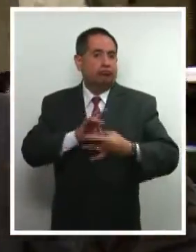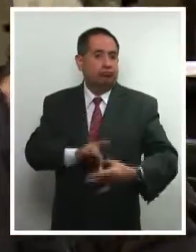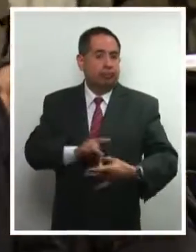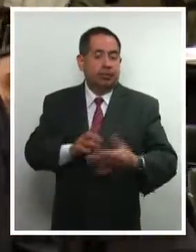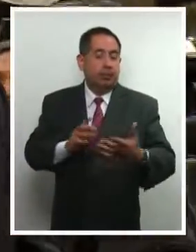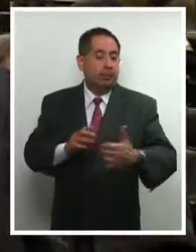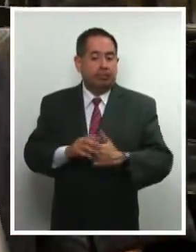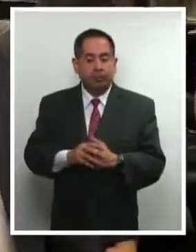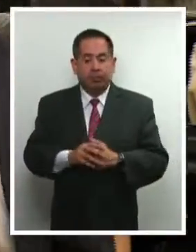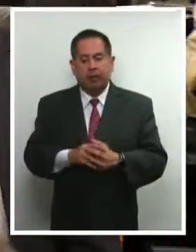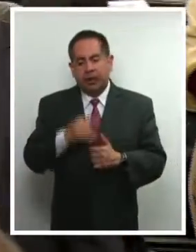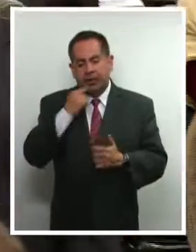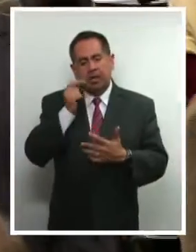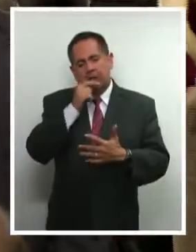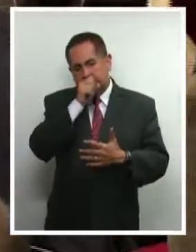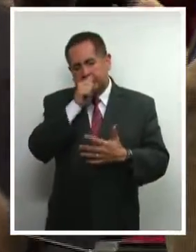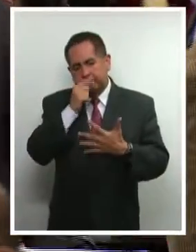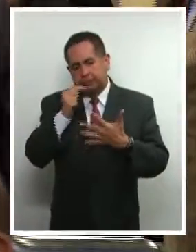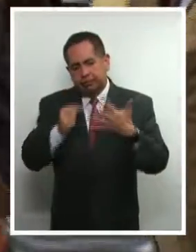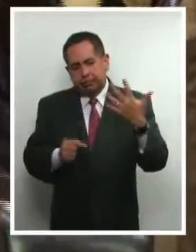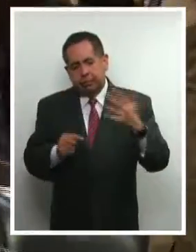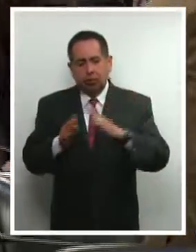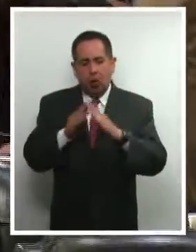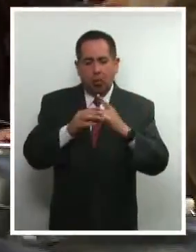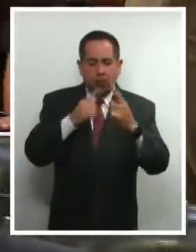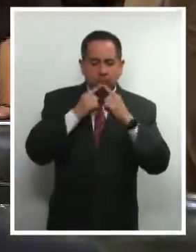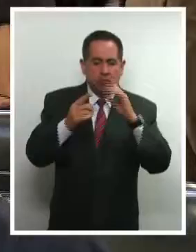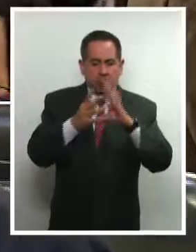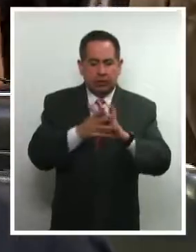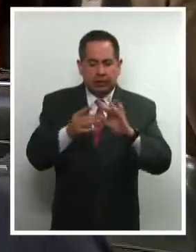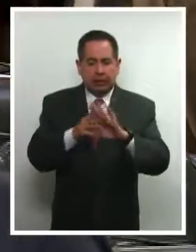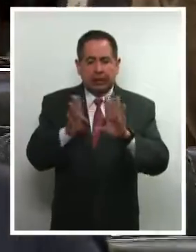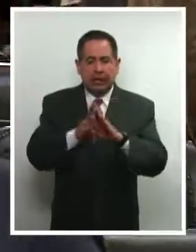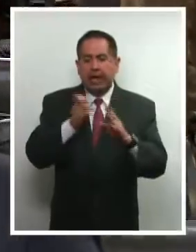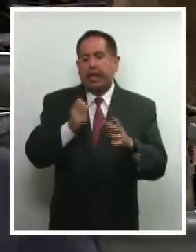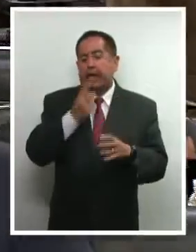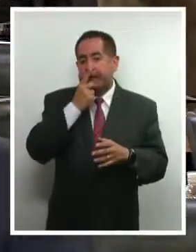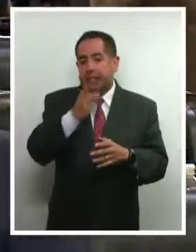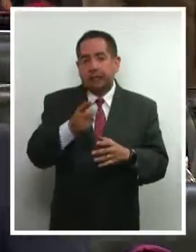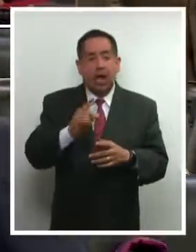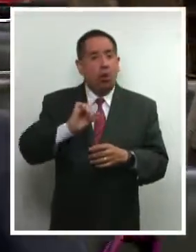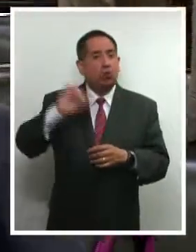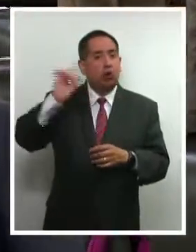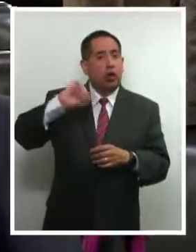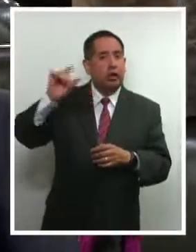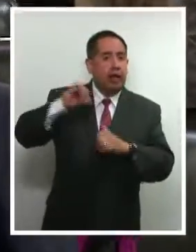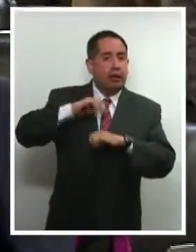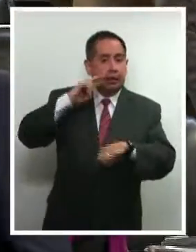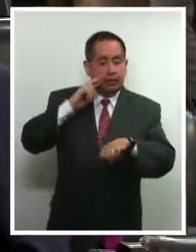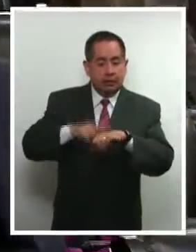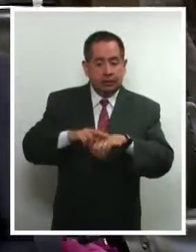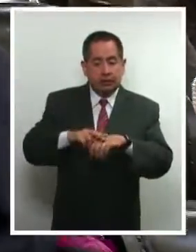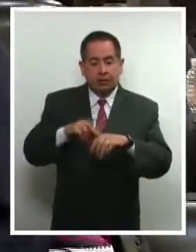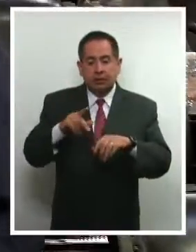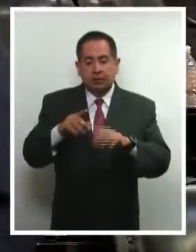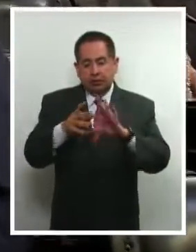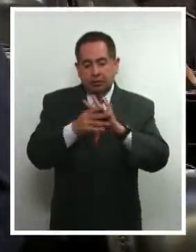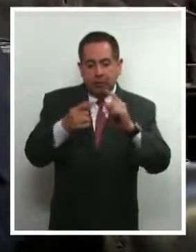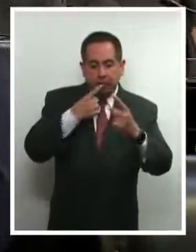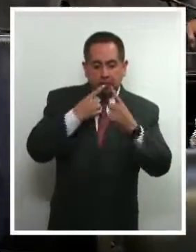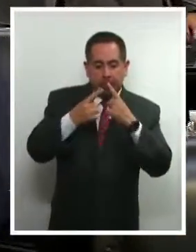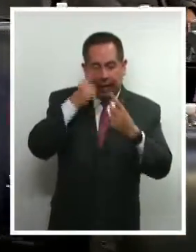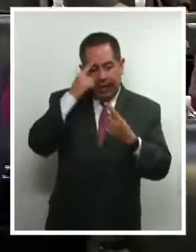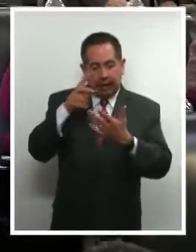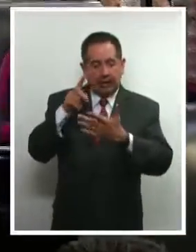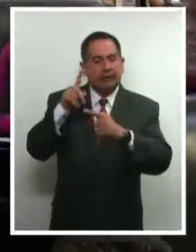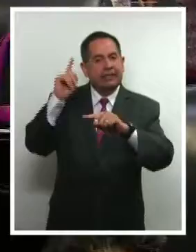las disposiciones comunes. Entre el contenido, se menciona que las autoridades adoptarán las medidas necesarias para